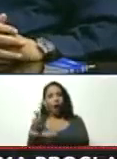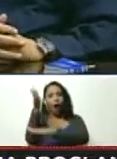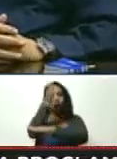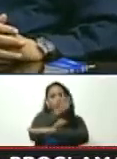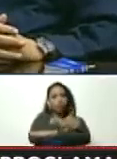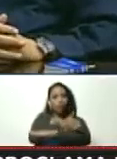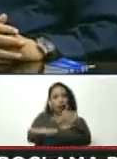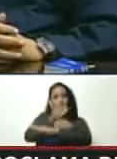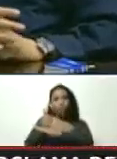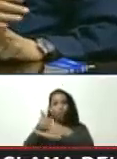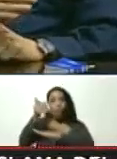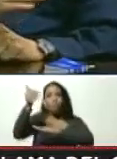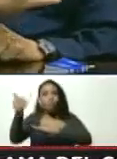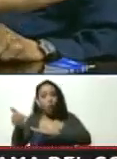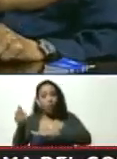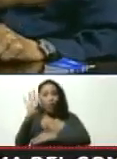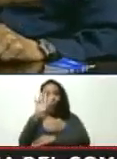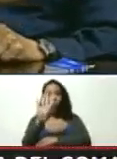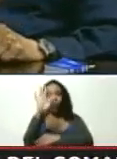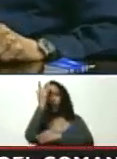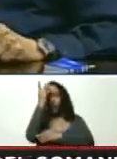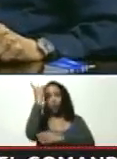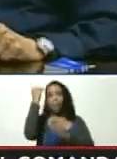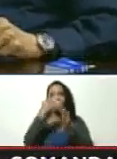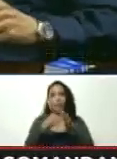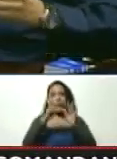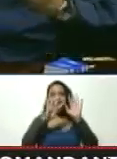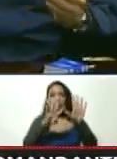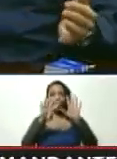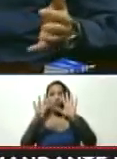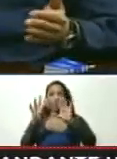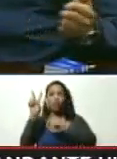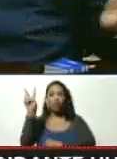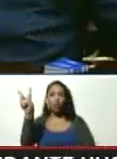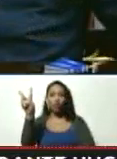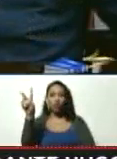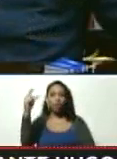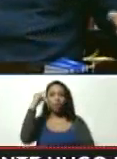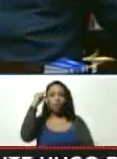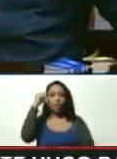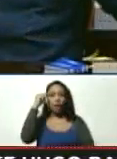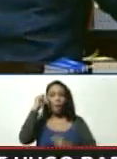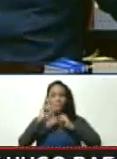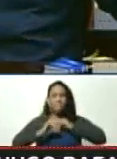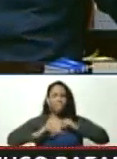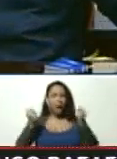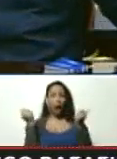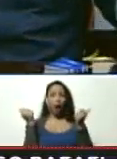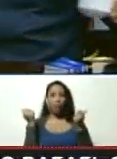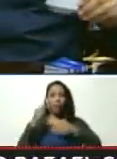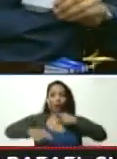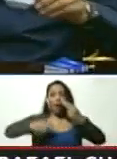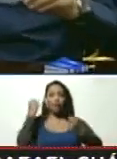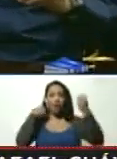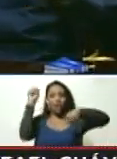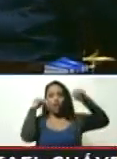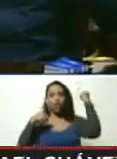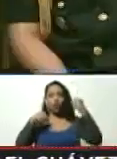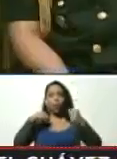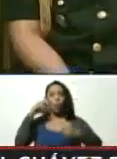y después del 4 de febrero de 1992, el día del despertar de la rebelión bolivariana